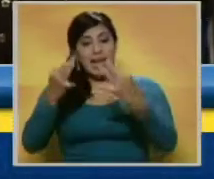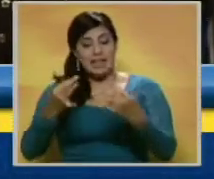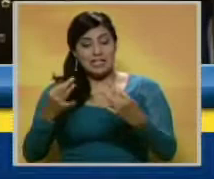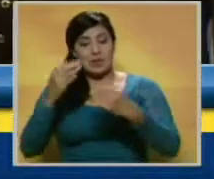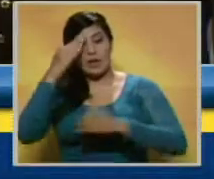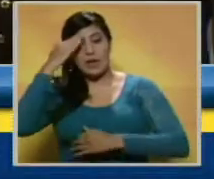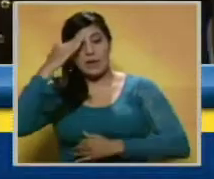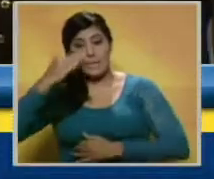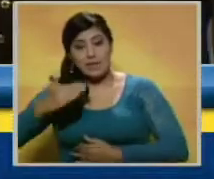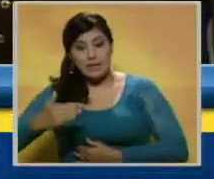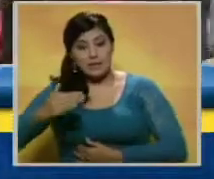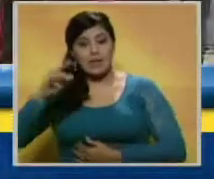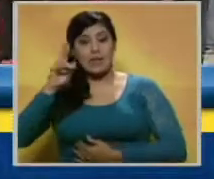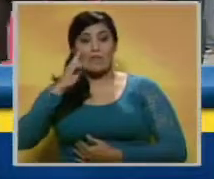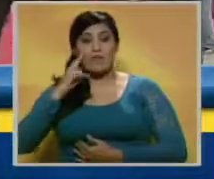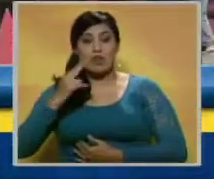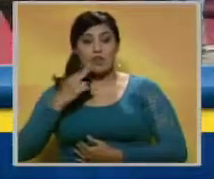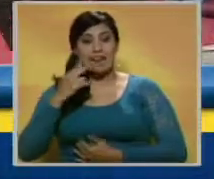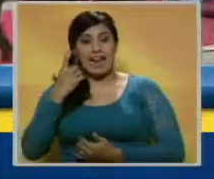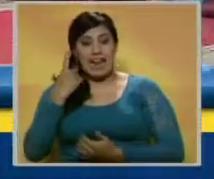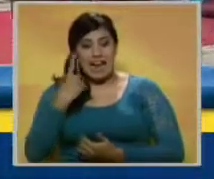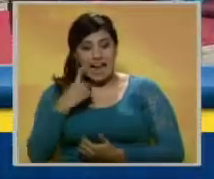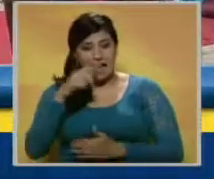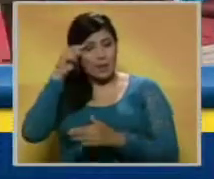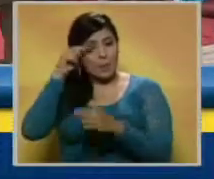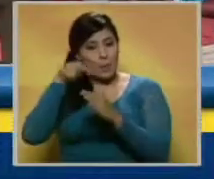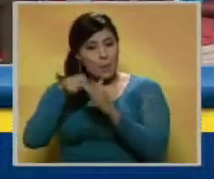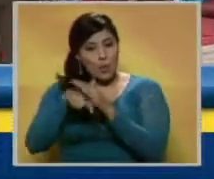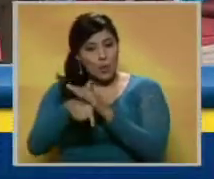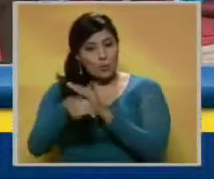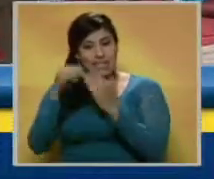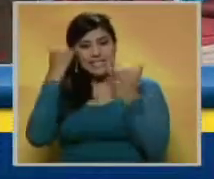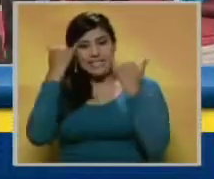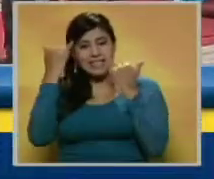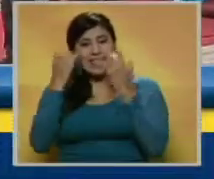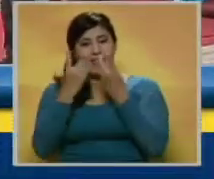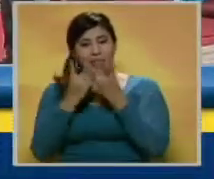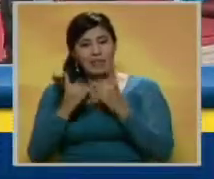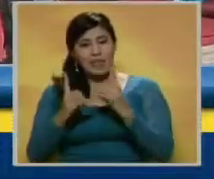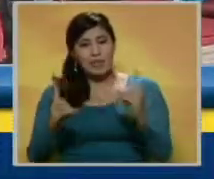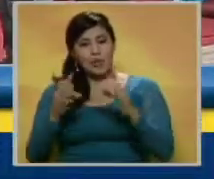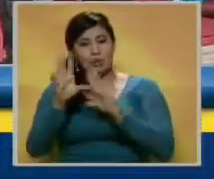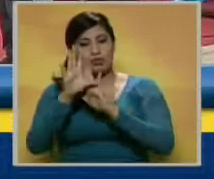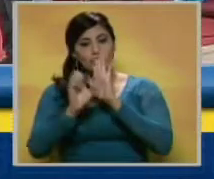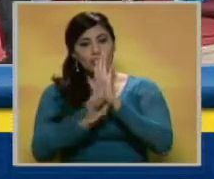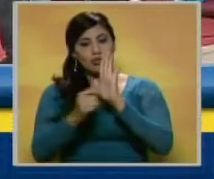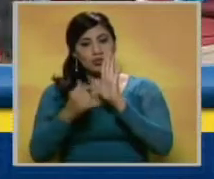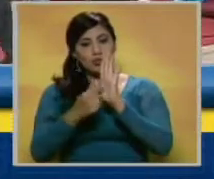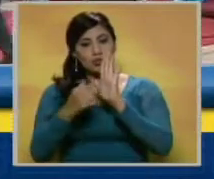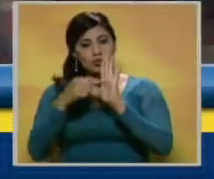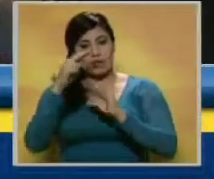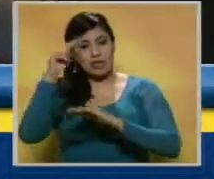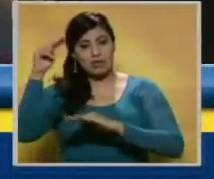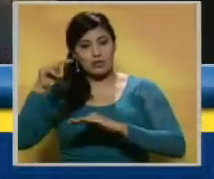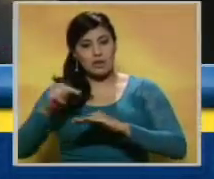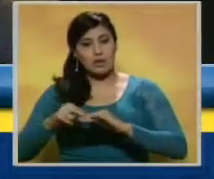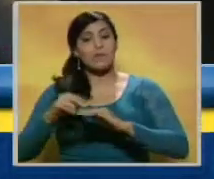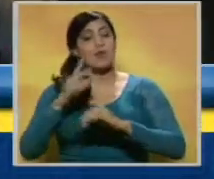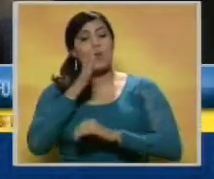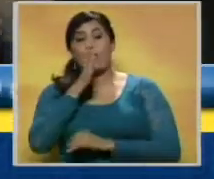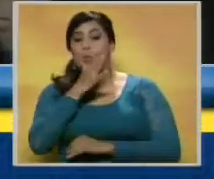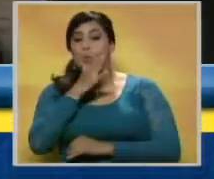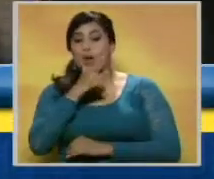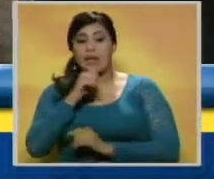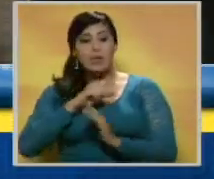la Fuerza Armada Bolivariana están arraigados profundamente los ideales democráticos de la Constitución Nacional. No debe